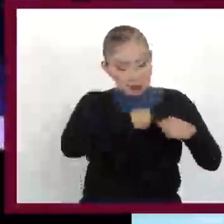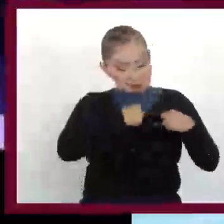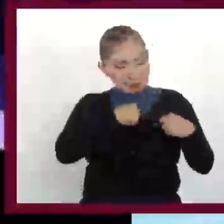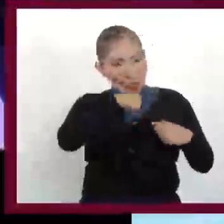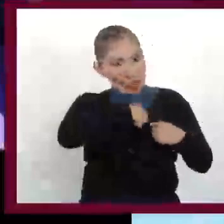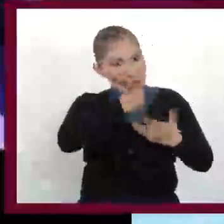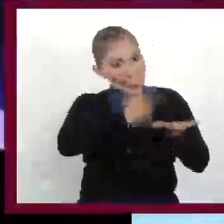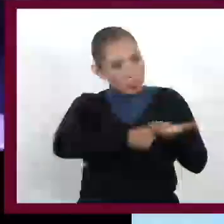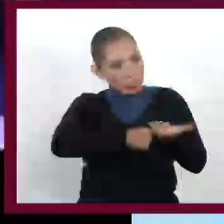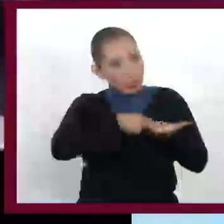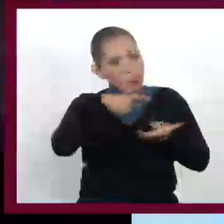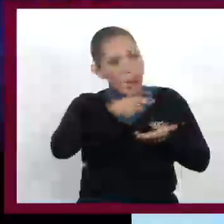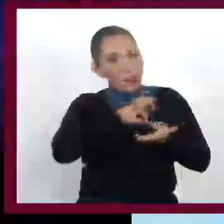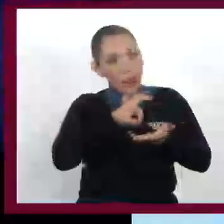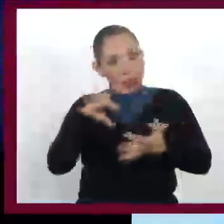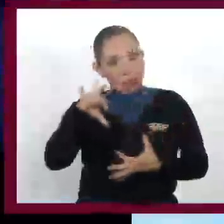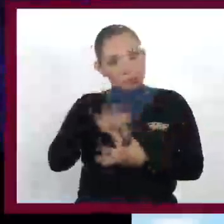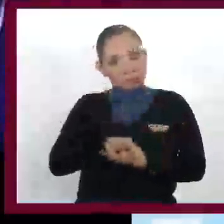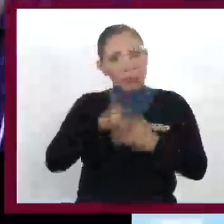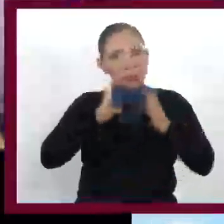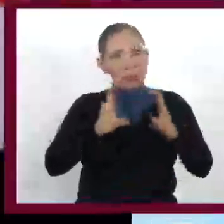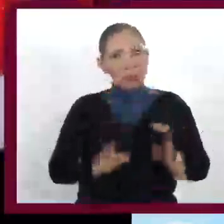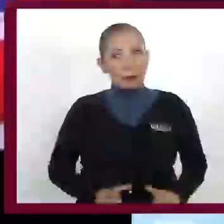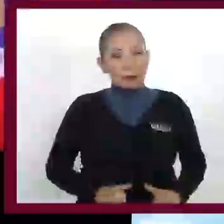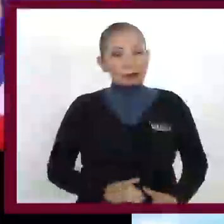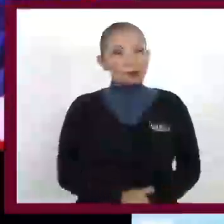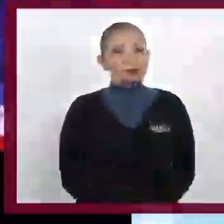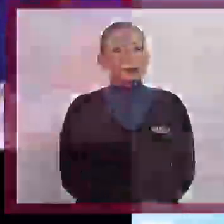corazón, pero puede hacerse con el cuerpo.